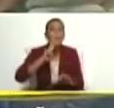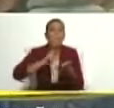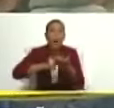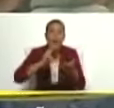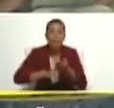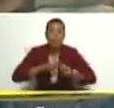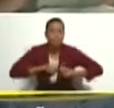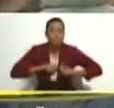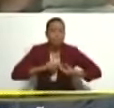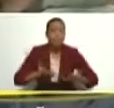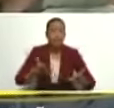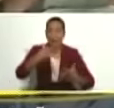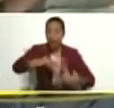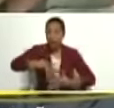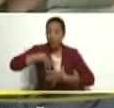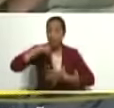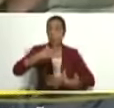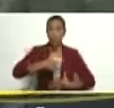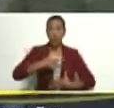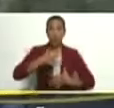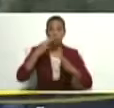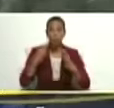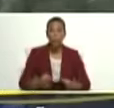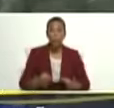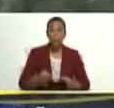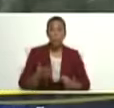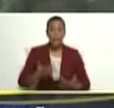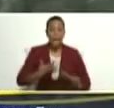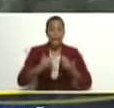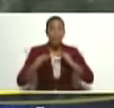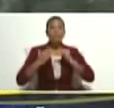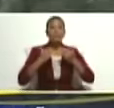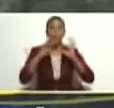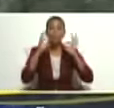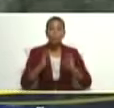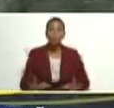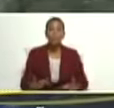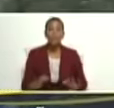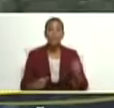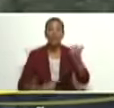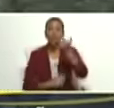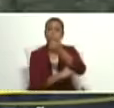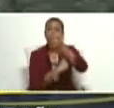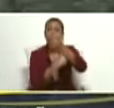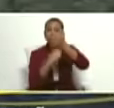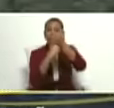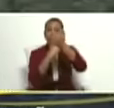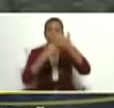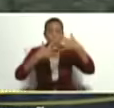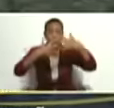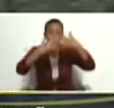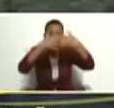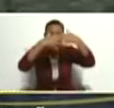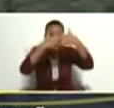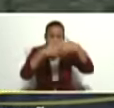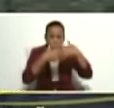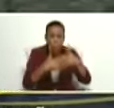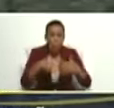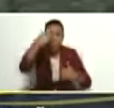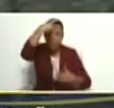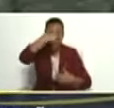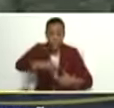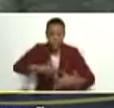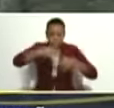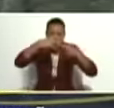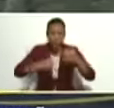entrega, porque la Fuerza Armada Nacional Bolivariana es columna vertebral de la existencia de nuestra patria.